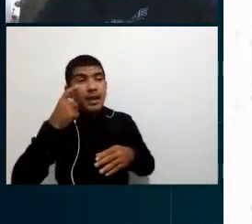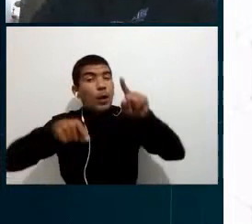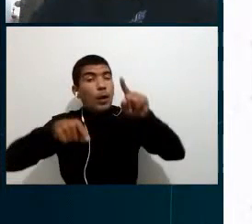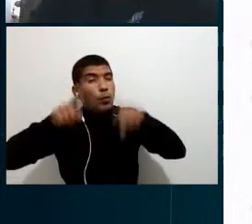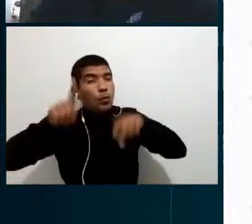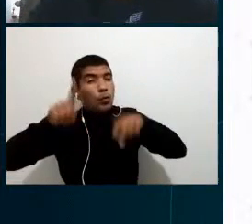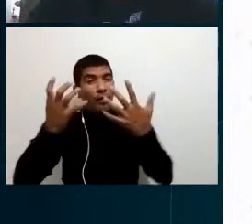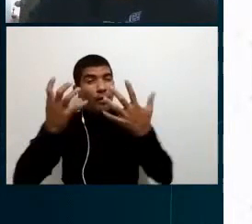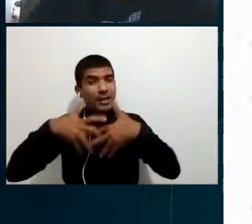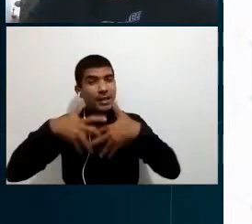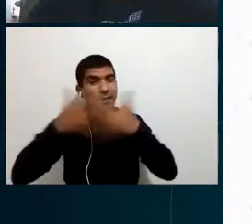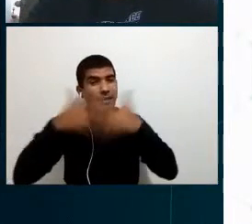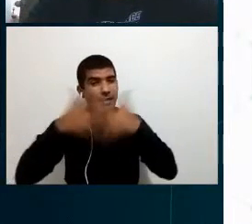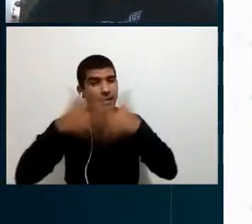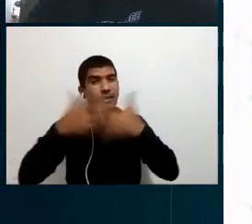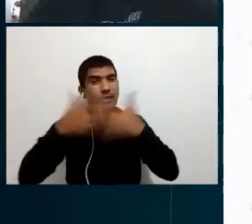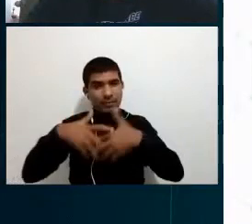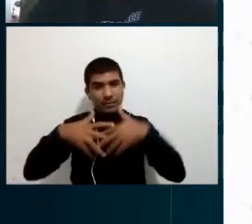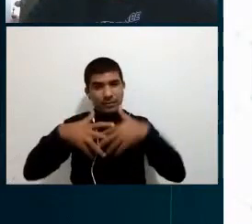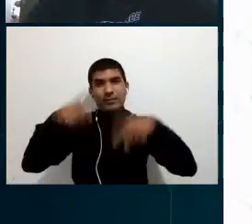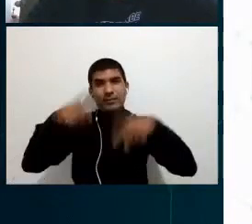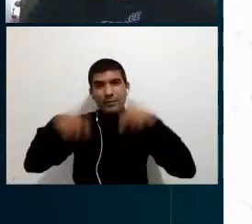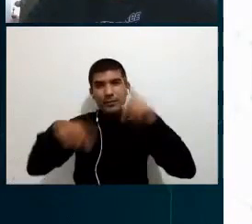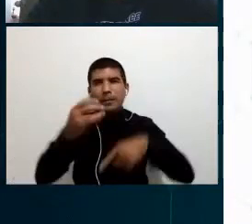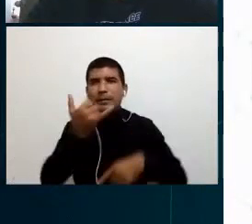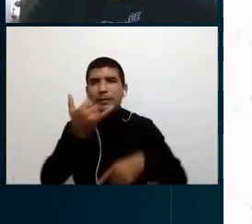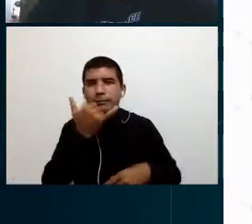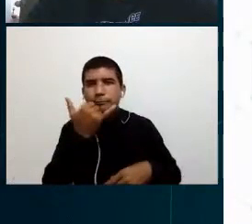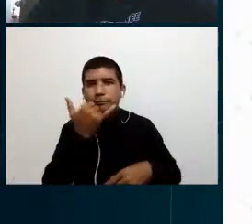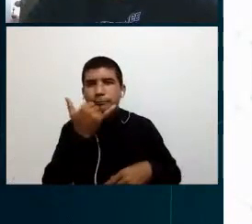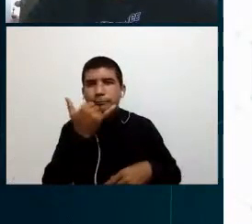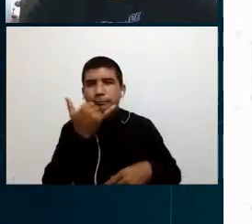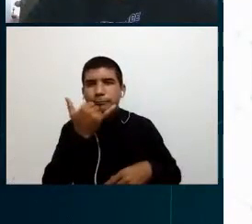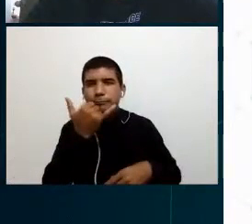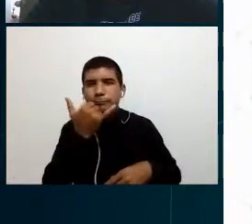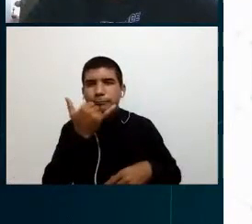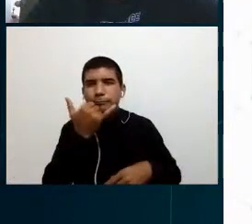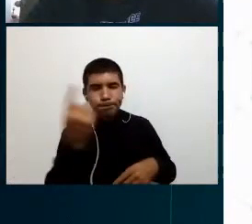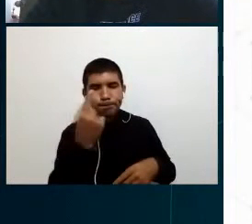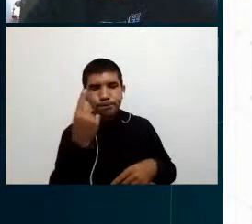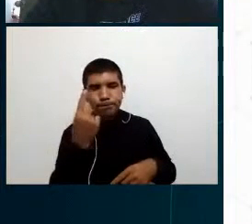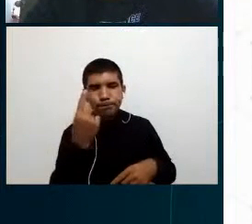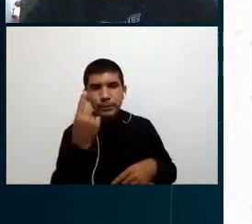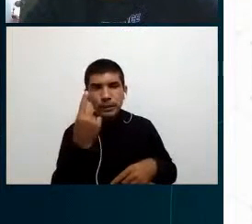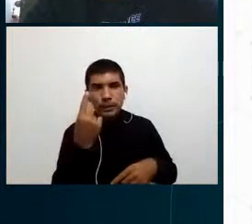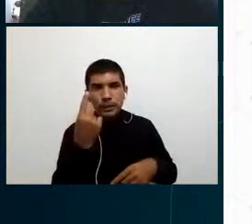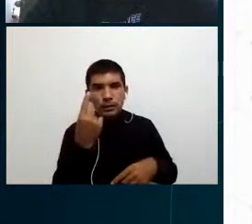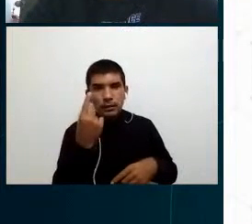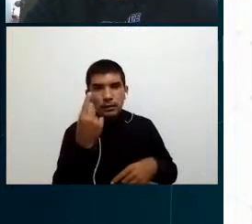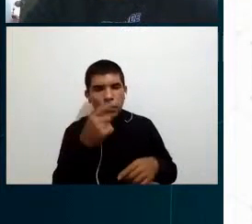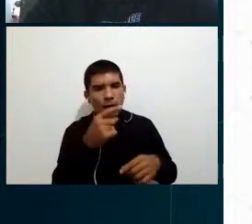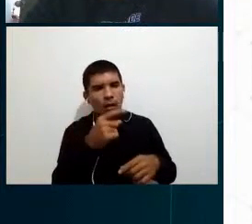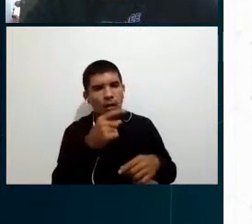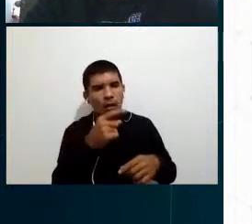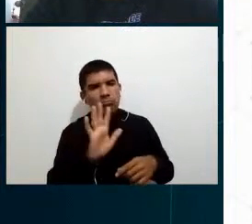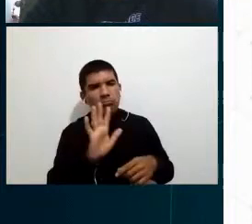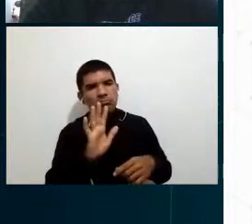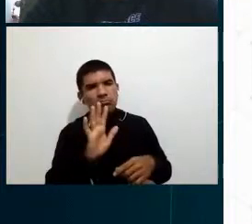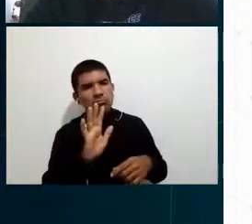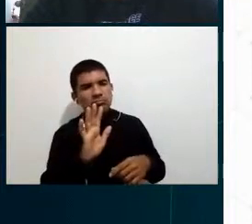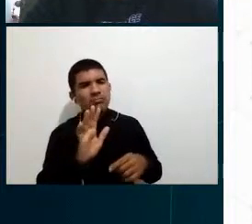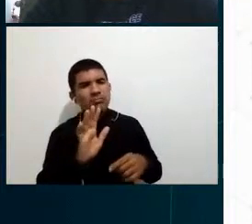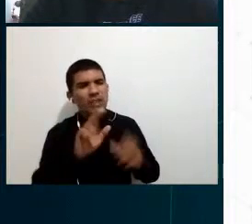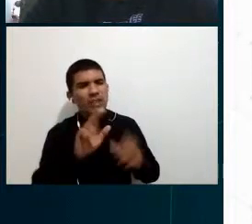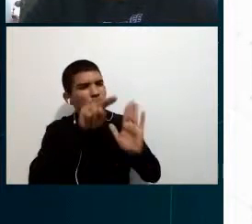algunos fabricantes que en vez de bajar ese 0.5%, pues lo podrían aumentar. Entonces